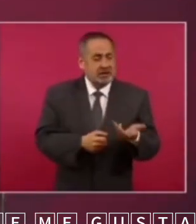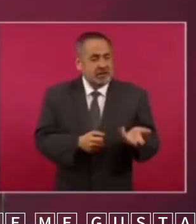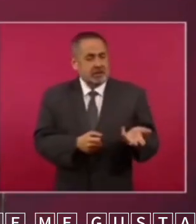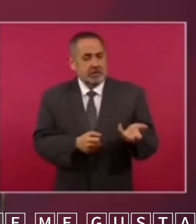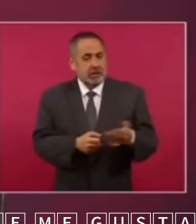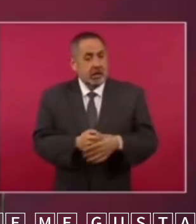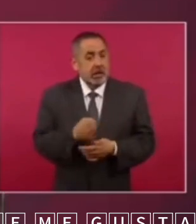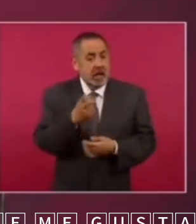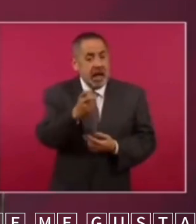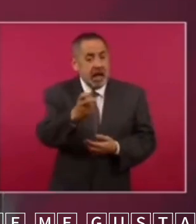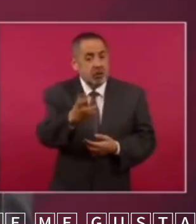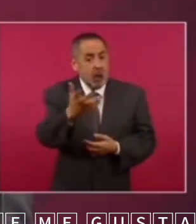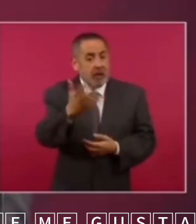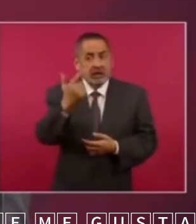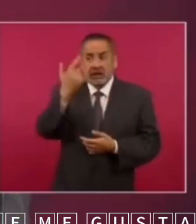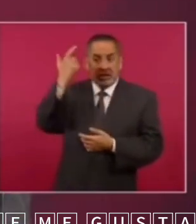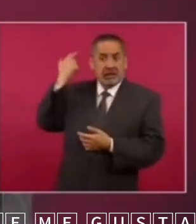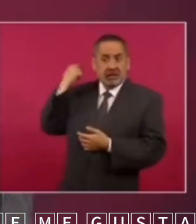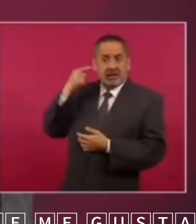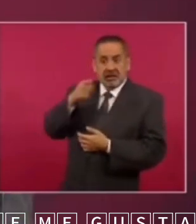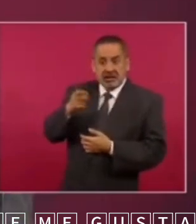que fue lo que sucedió.